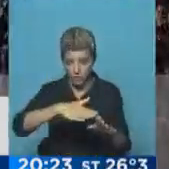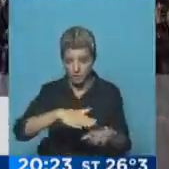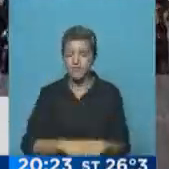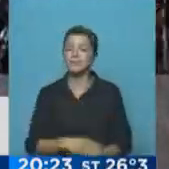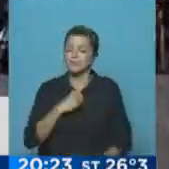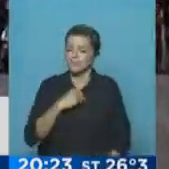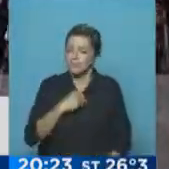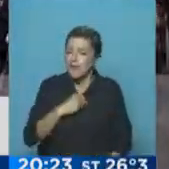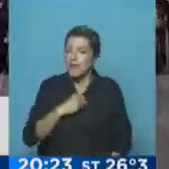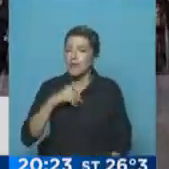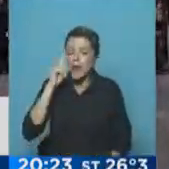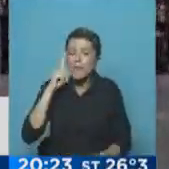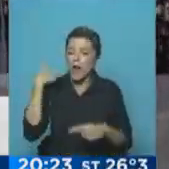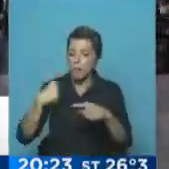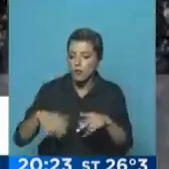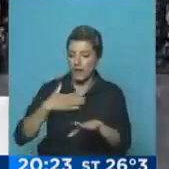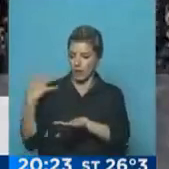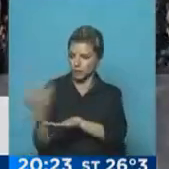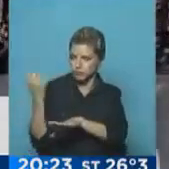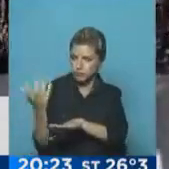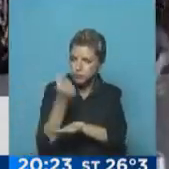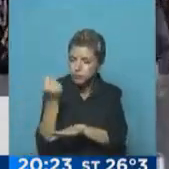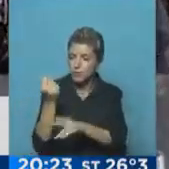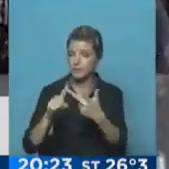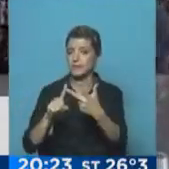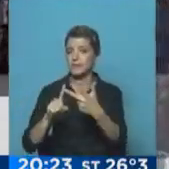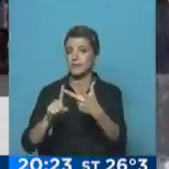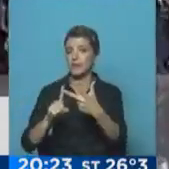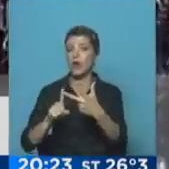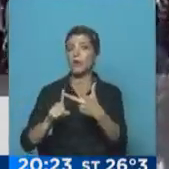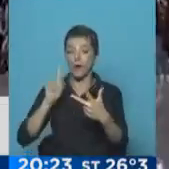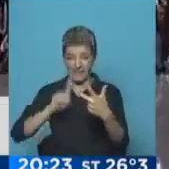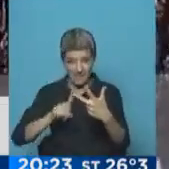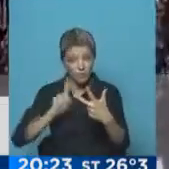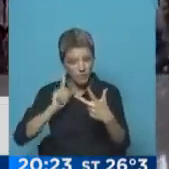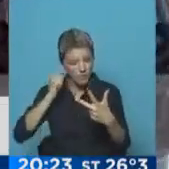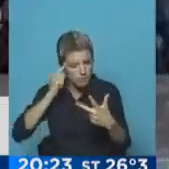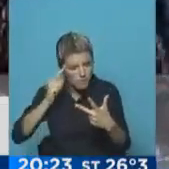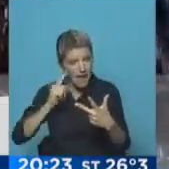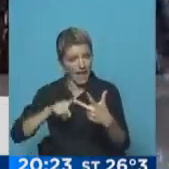creemos en lo que hemos hecho, y como creemos en lo que hemos hecho,